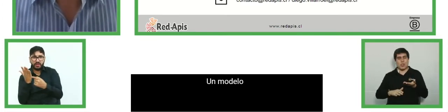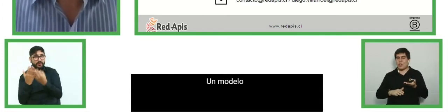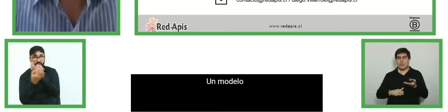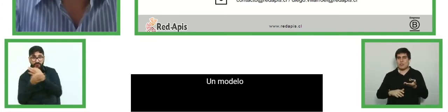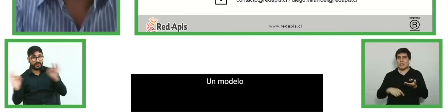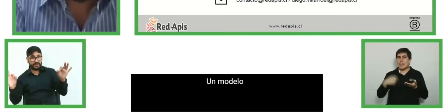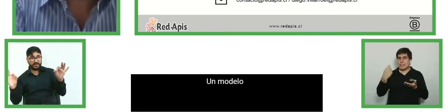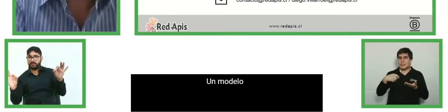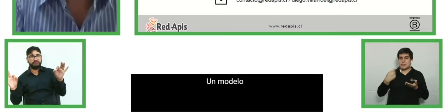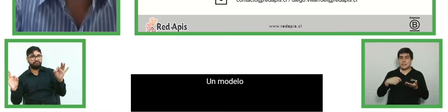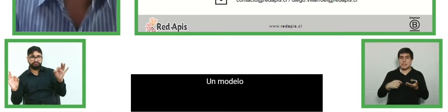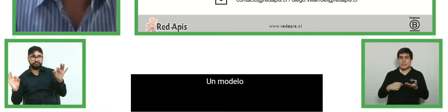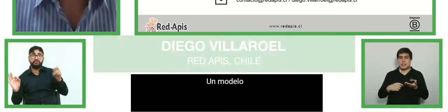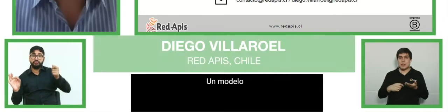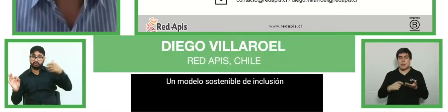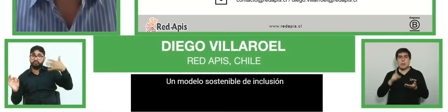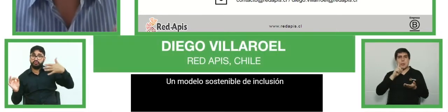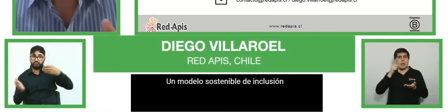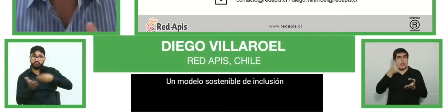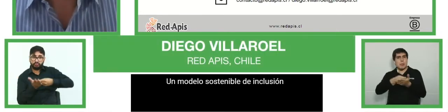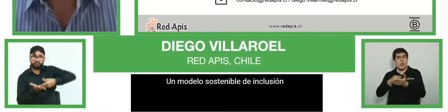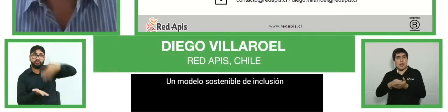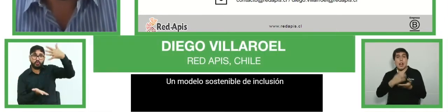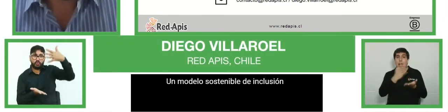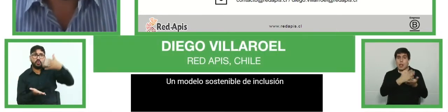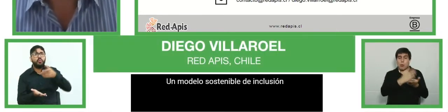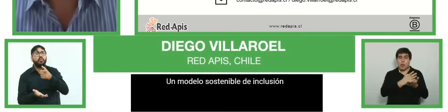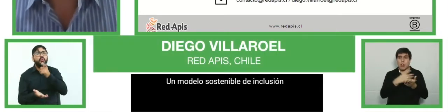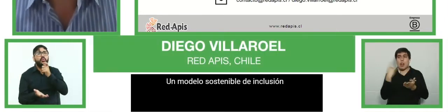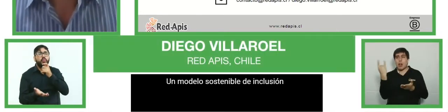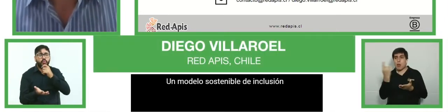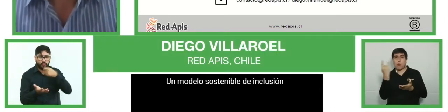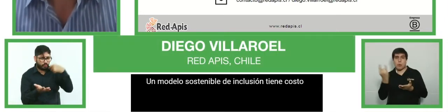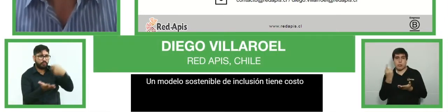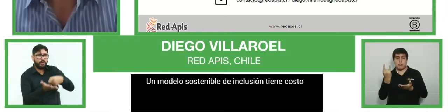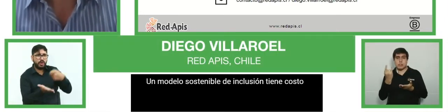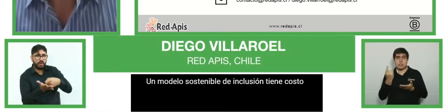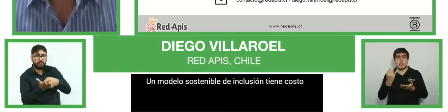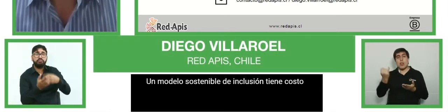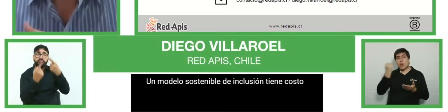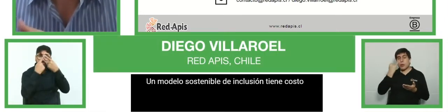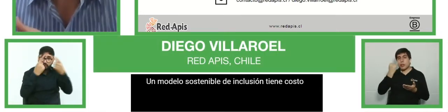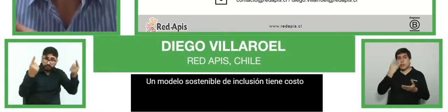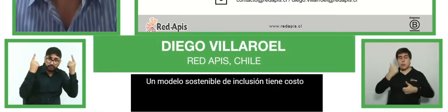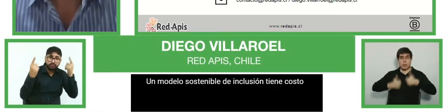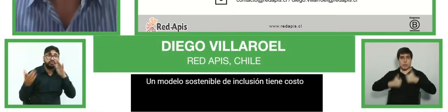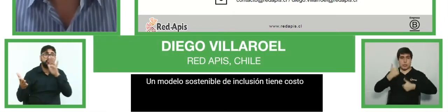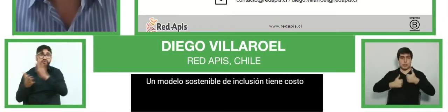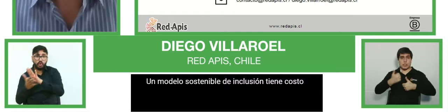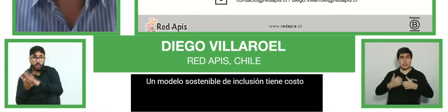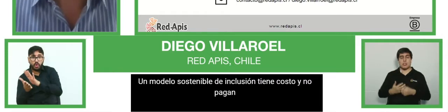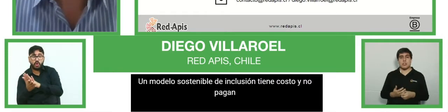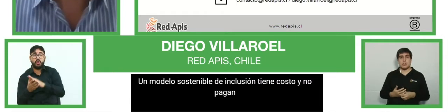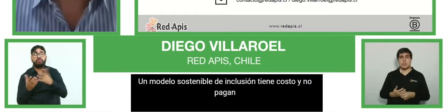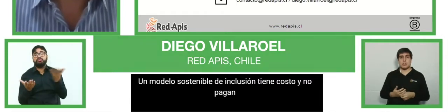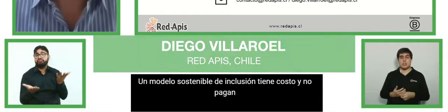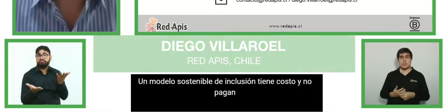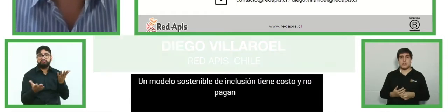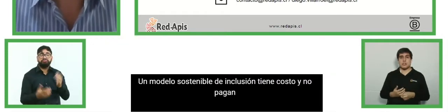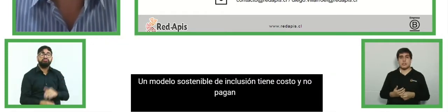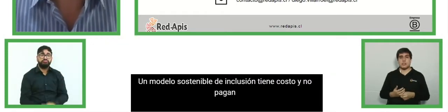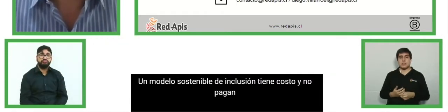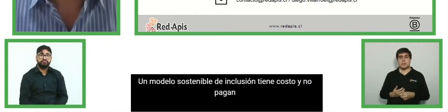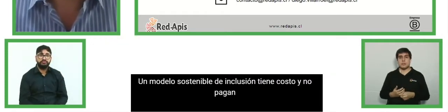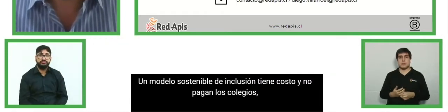pagan los colegios, las universidades, los institutos de educación, fundaciones, el Estado, pero no las personas